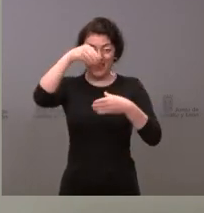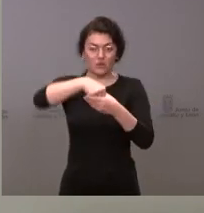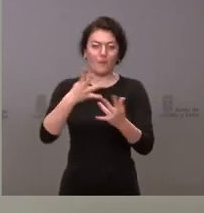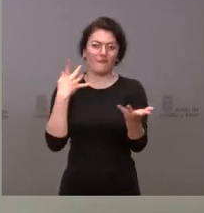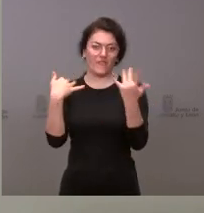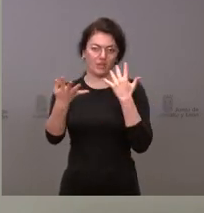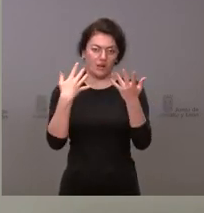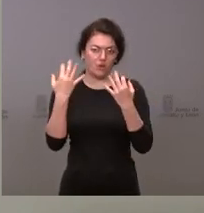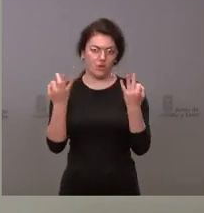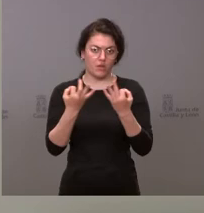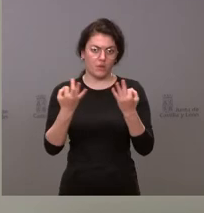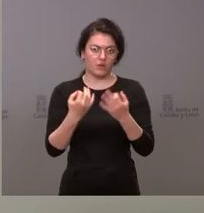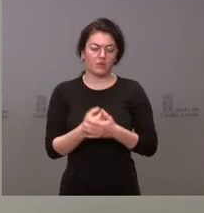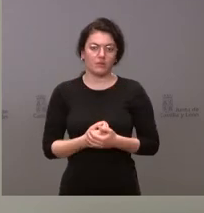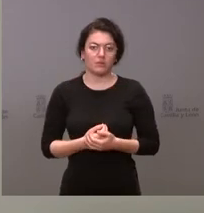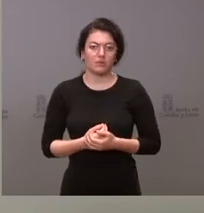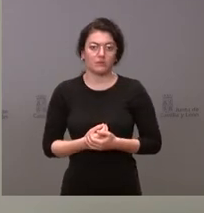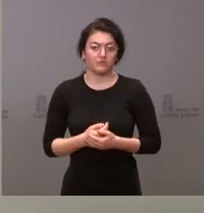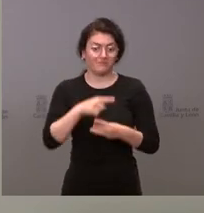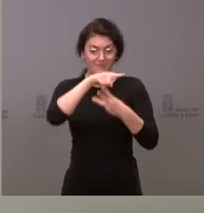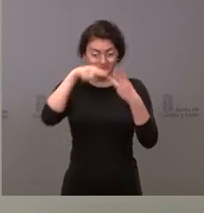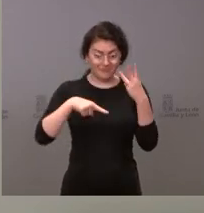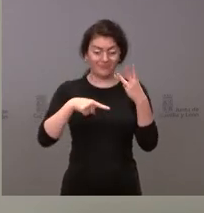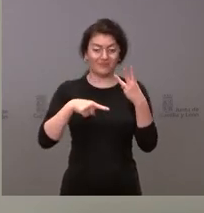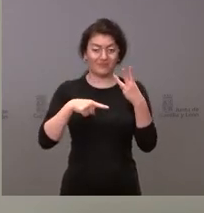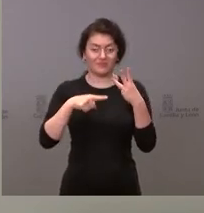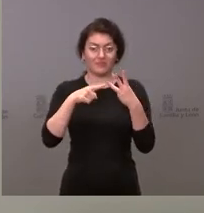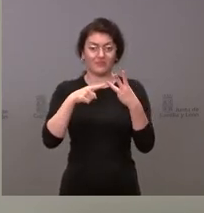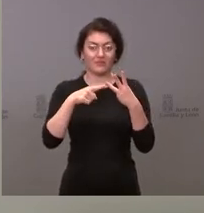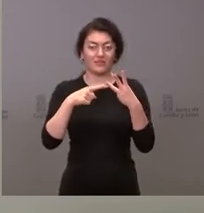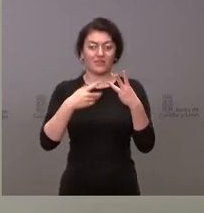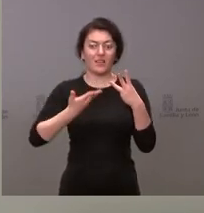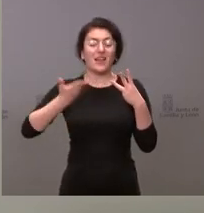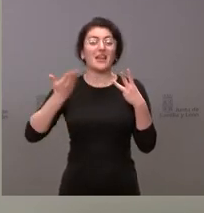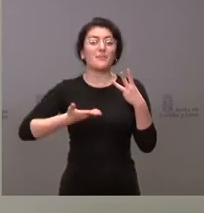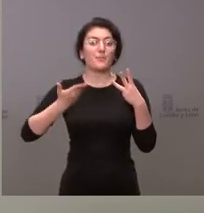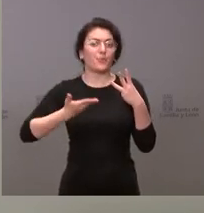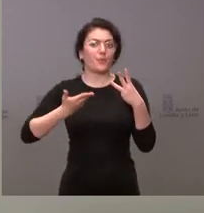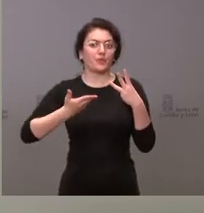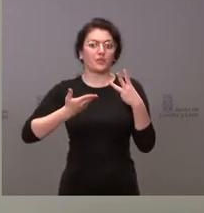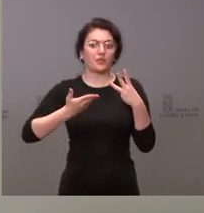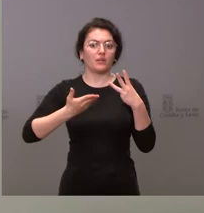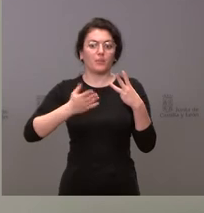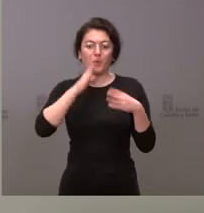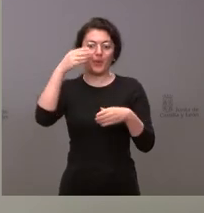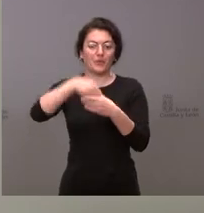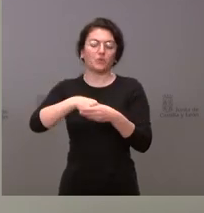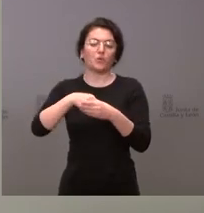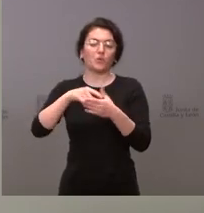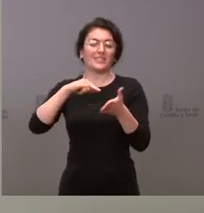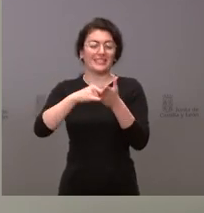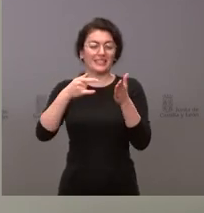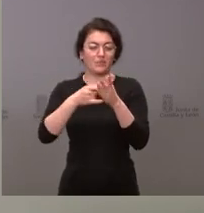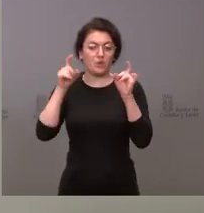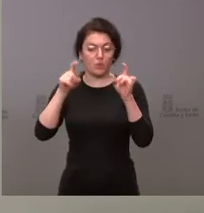desde ese punto de vista estos aspectos sí que hemos venido realizando lo en el sistema educativo hoy tenemos menos alumnos